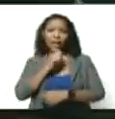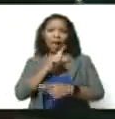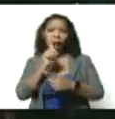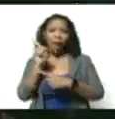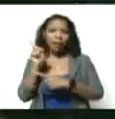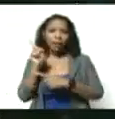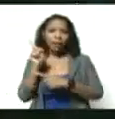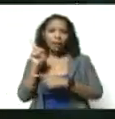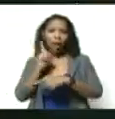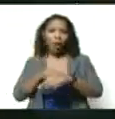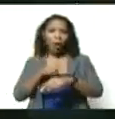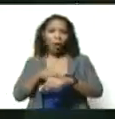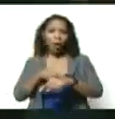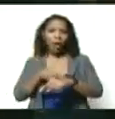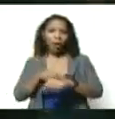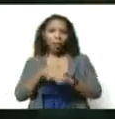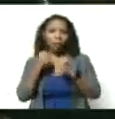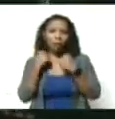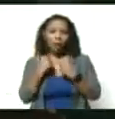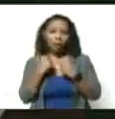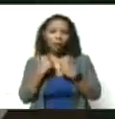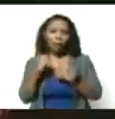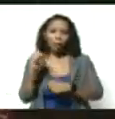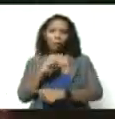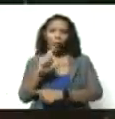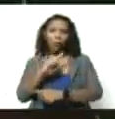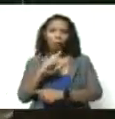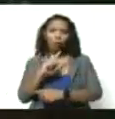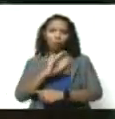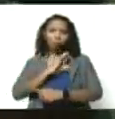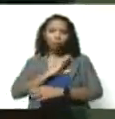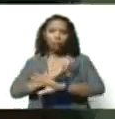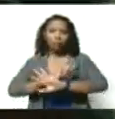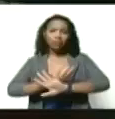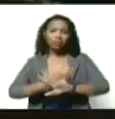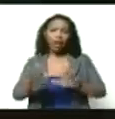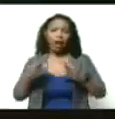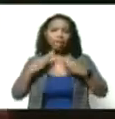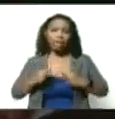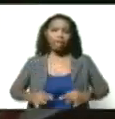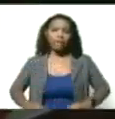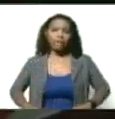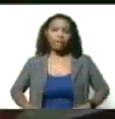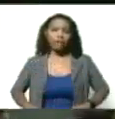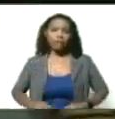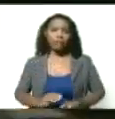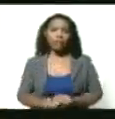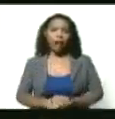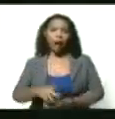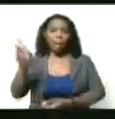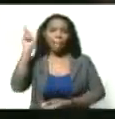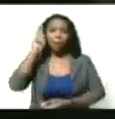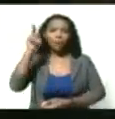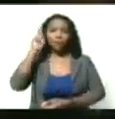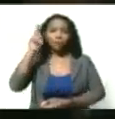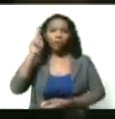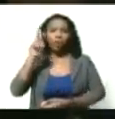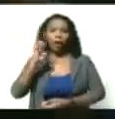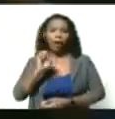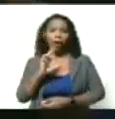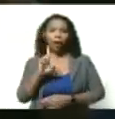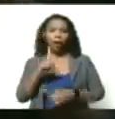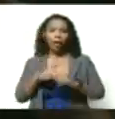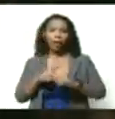hora de impotencia, por no tener ya físicamente al profesor Earle